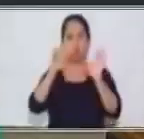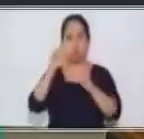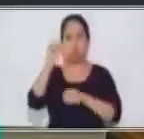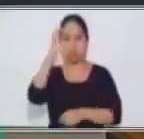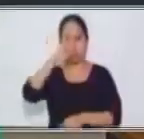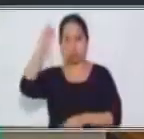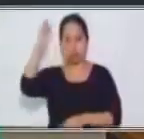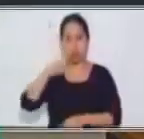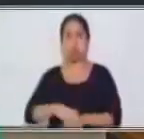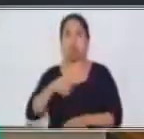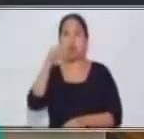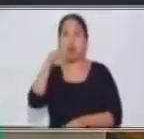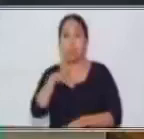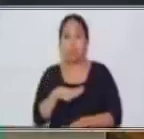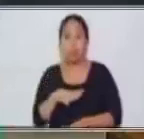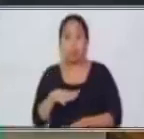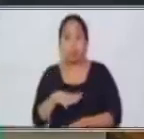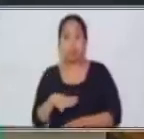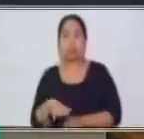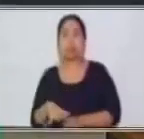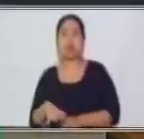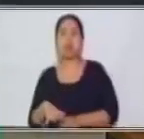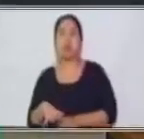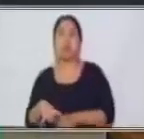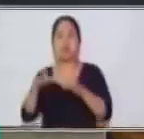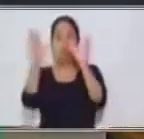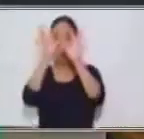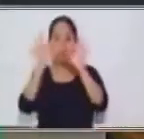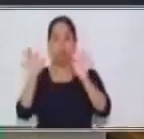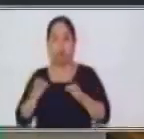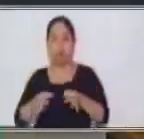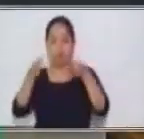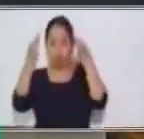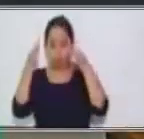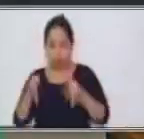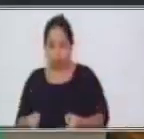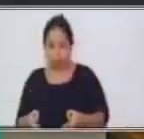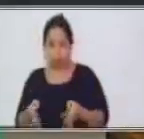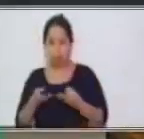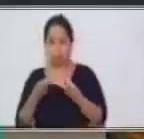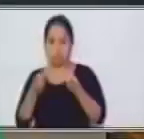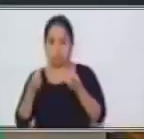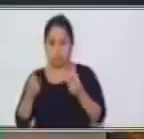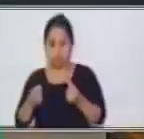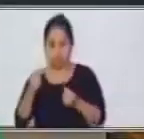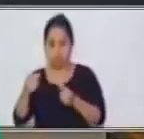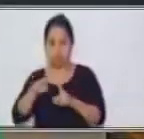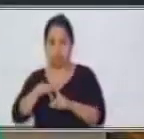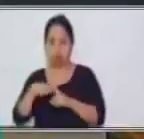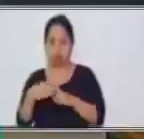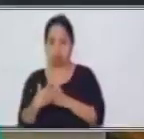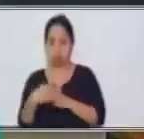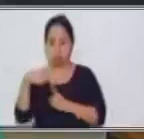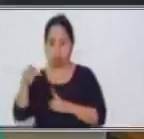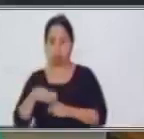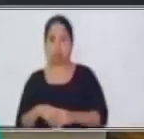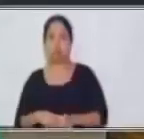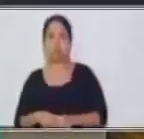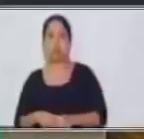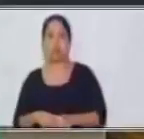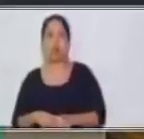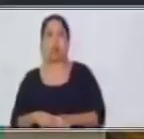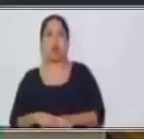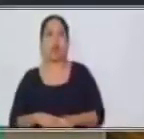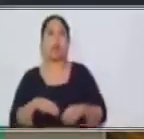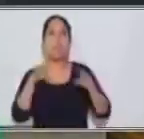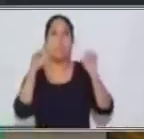Ahí tenemos nosotros la manera correcta de resolver esta situación que tenemos acá. Y podemos